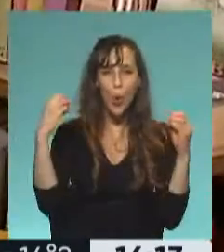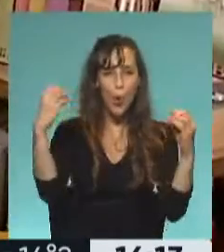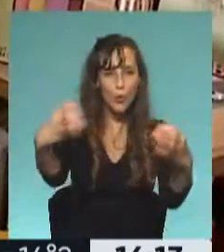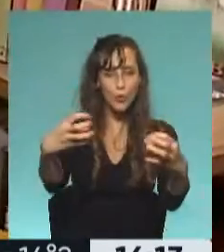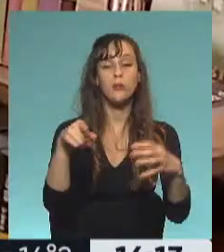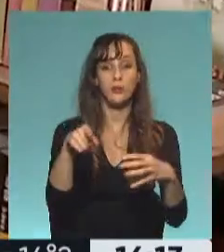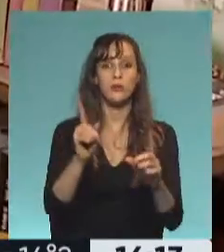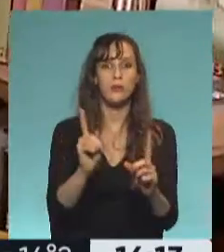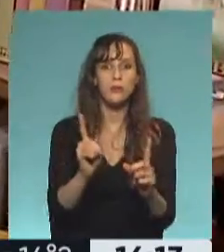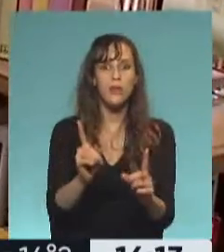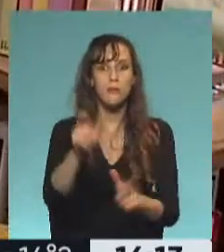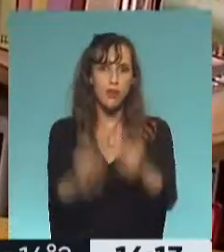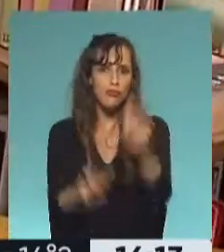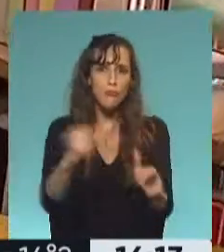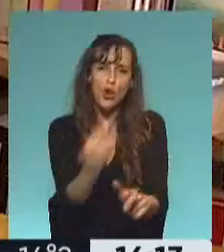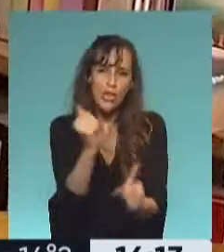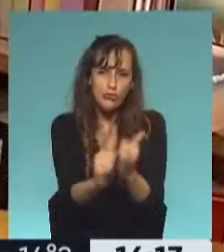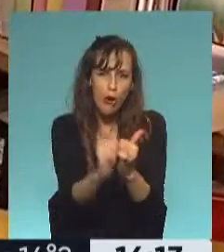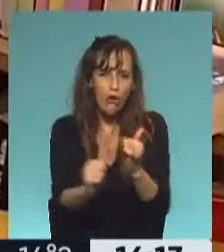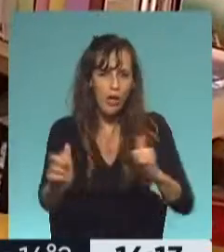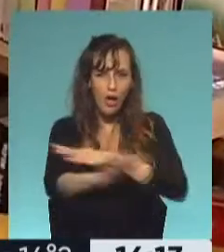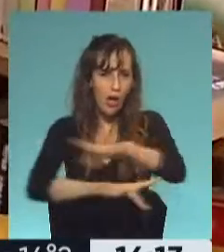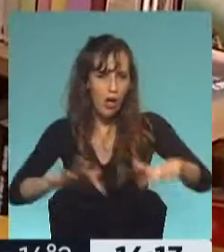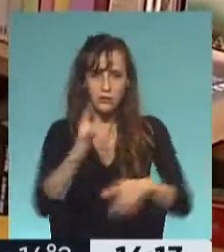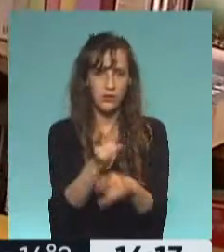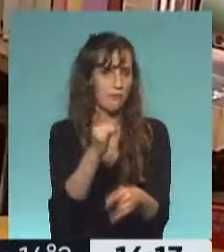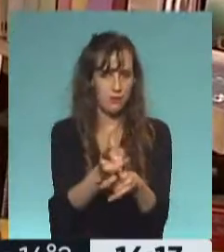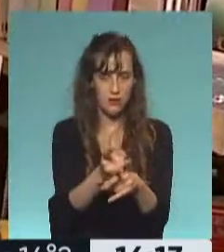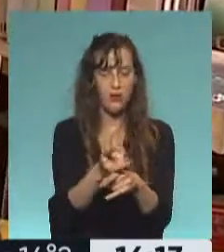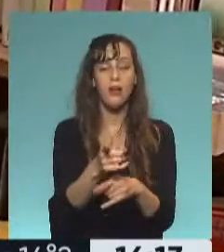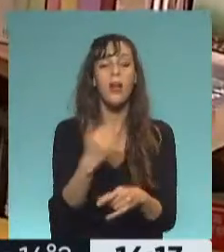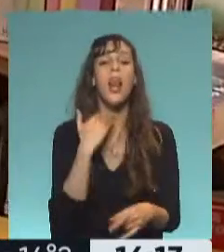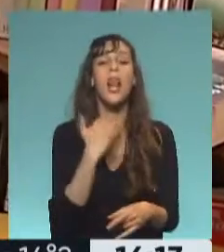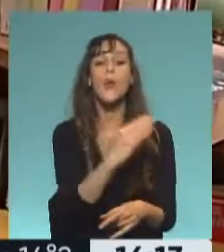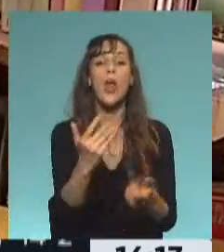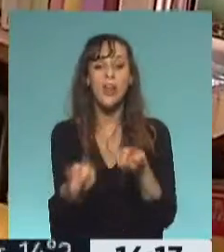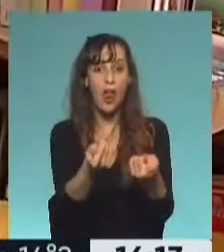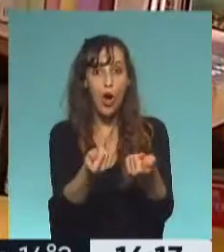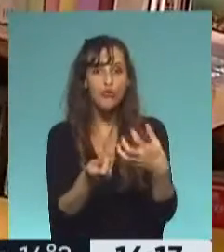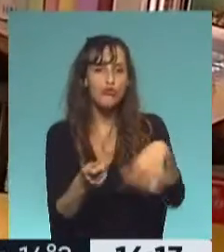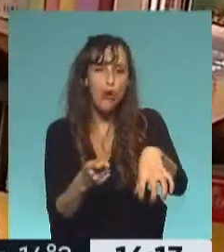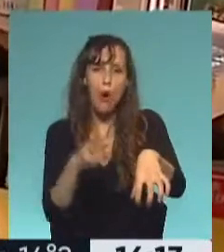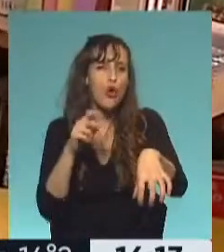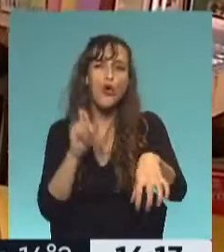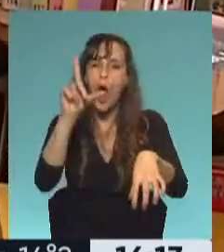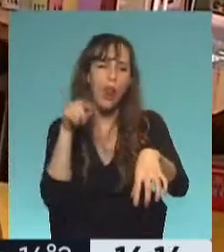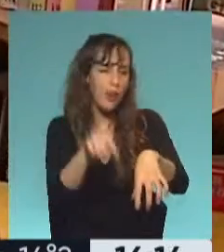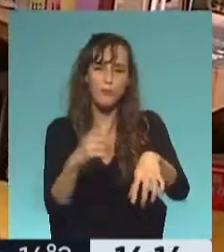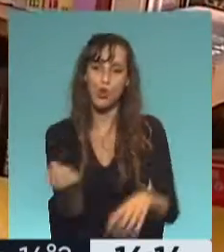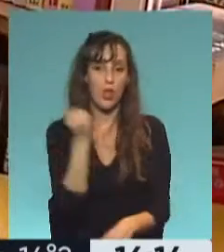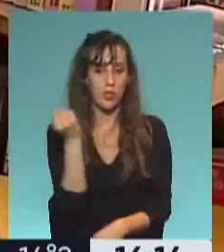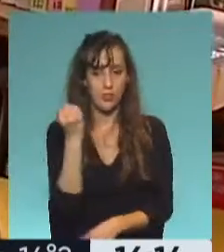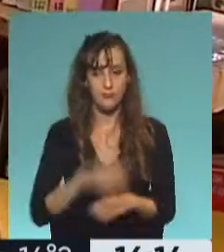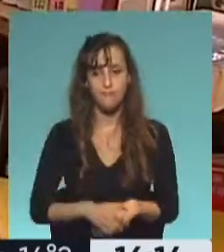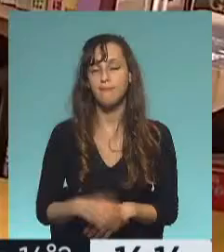patria pasaba por todo este lugar. Y la librería tuvo un rol protagónico muy importante, muy, muy, muy importante.